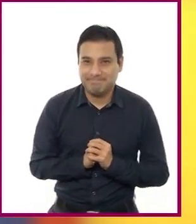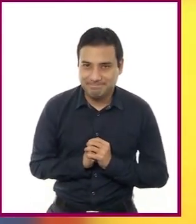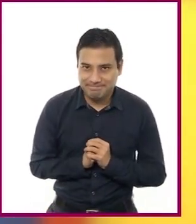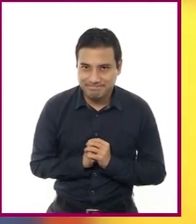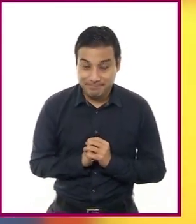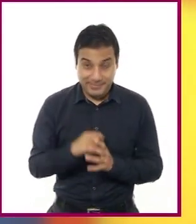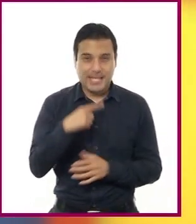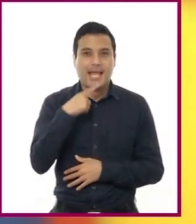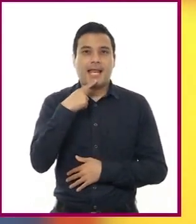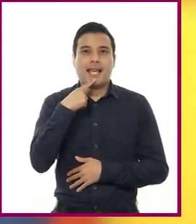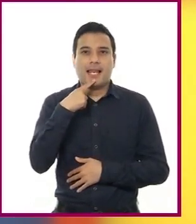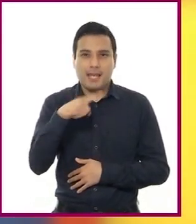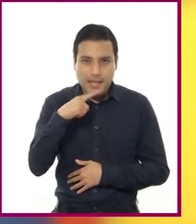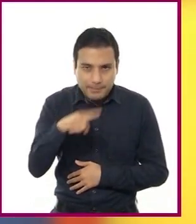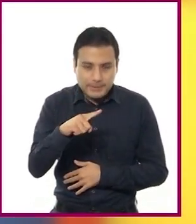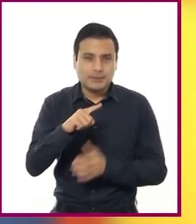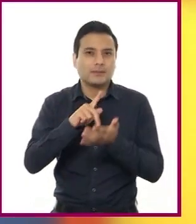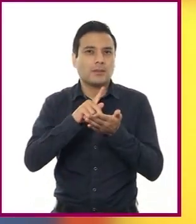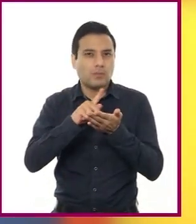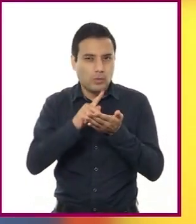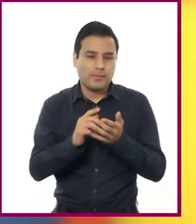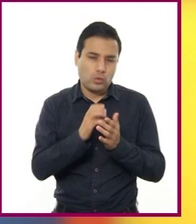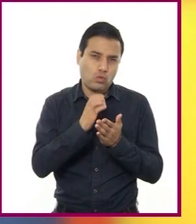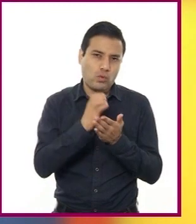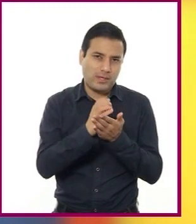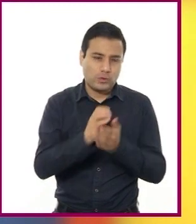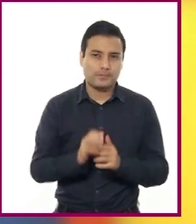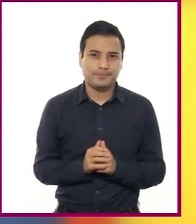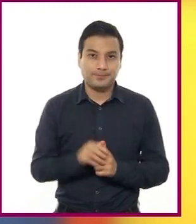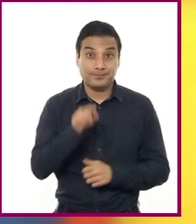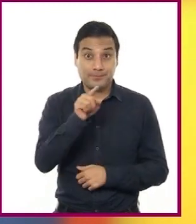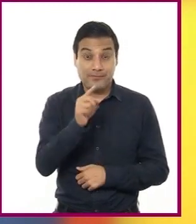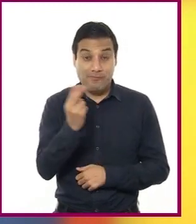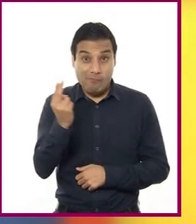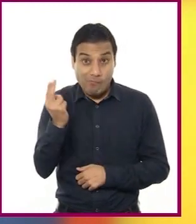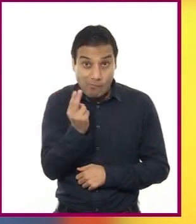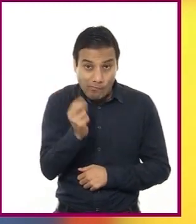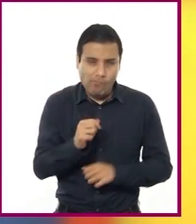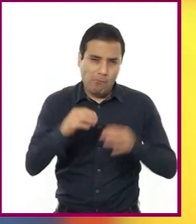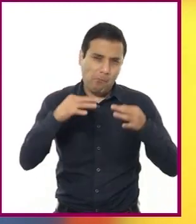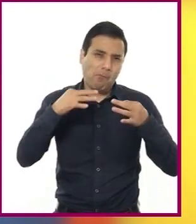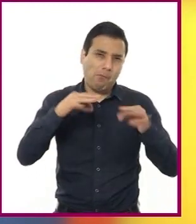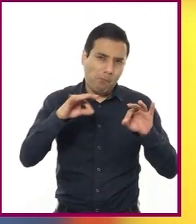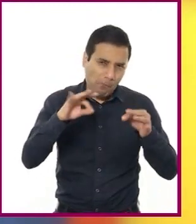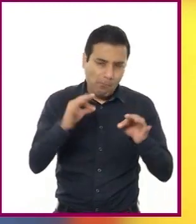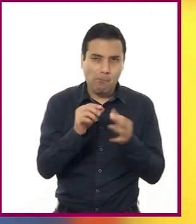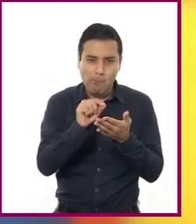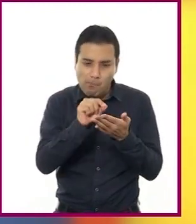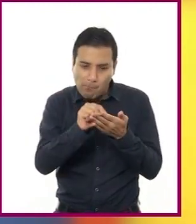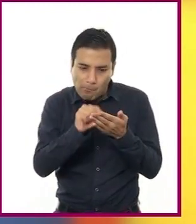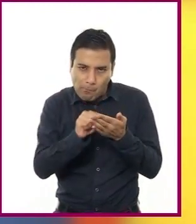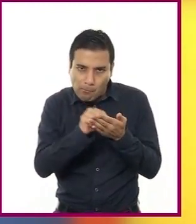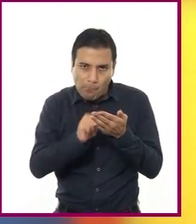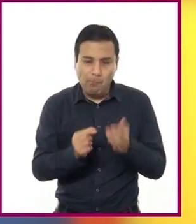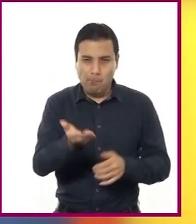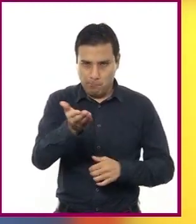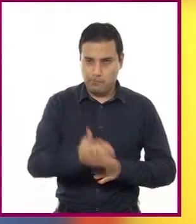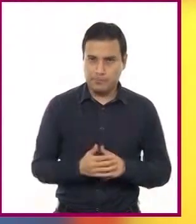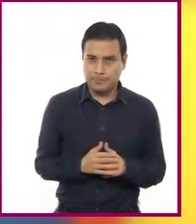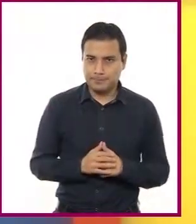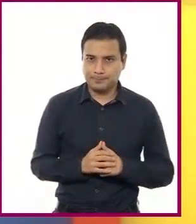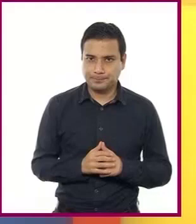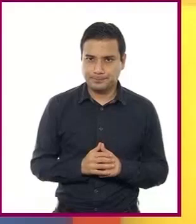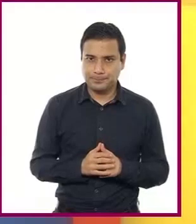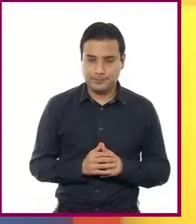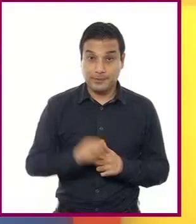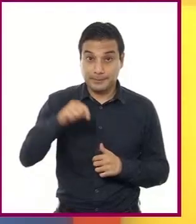mano lápiz o bolígrafo y su cuaderno. Si lo necesitan, preparen sus hojas Leyer, punzón y regleta. Esto les servirá para